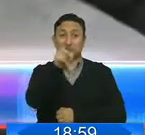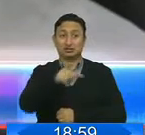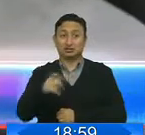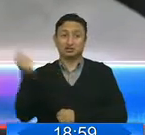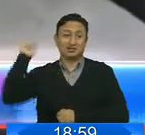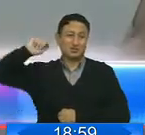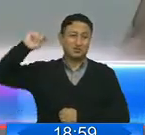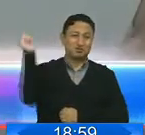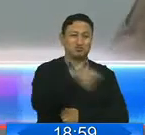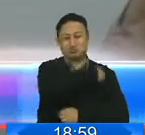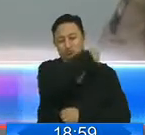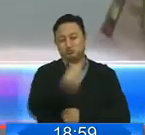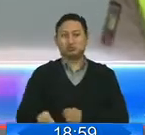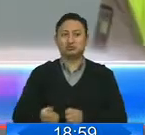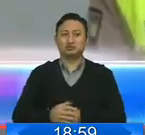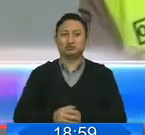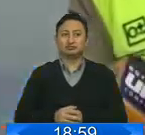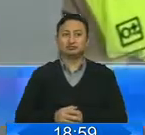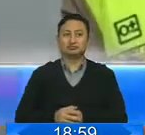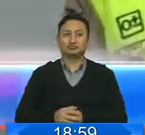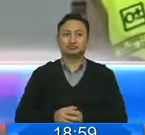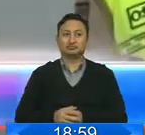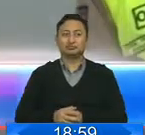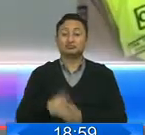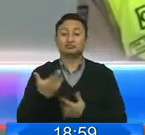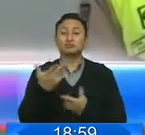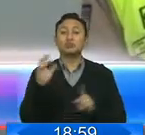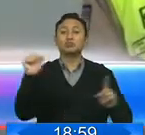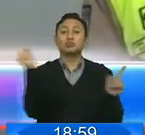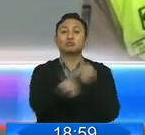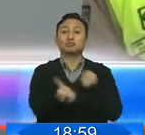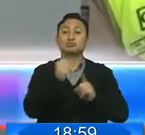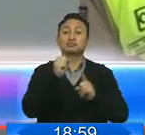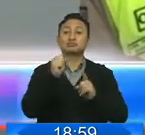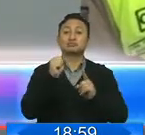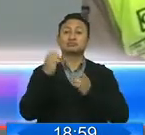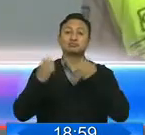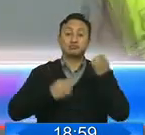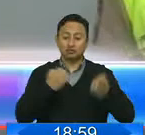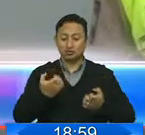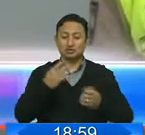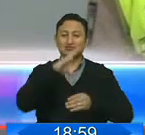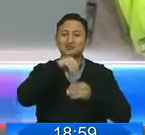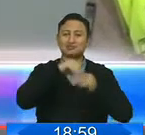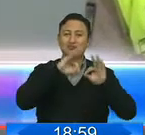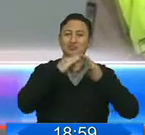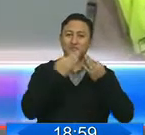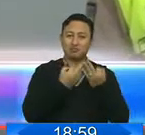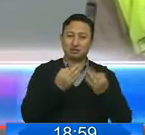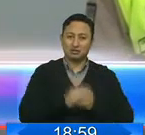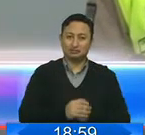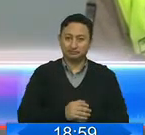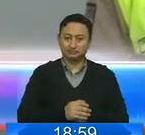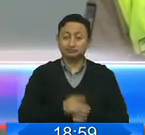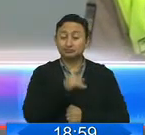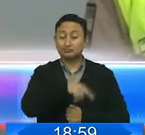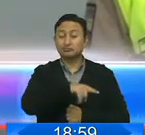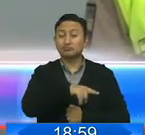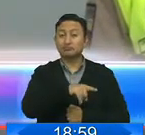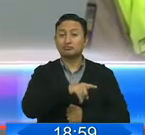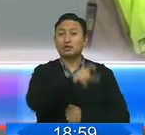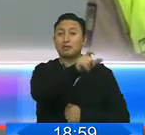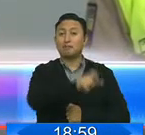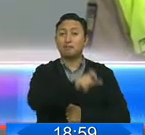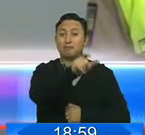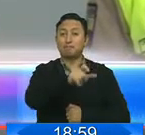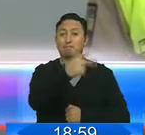familia. Una violencia comunitaria, una violencia emocional, intrafamiliar. Son involucradas tres miembros de la